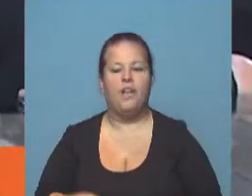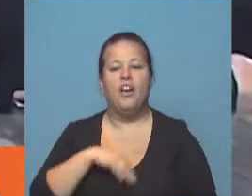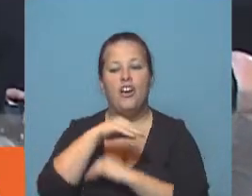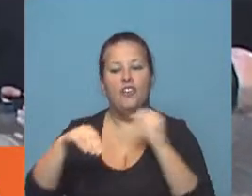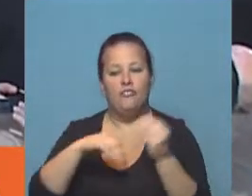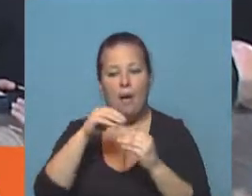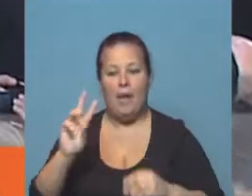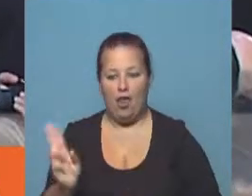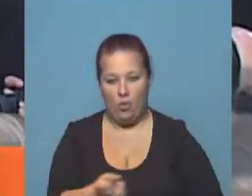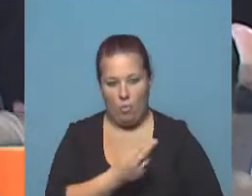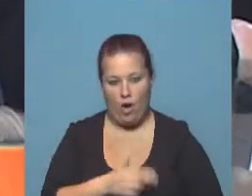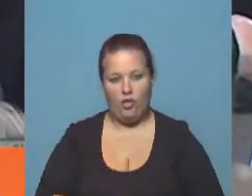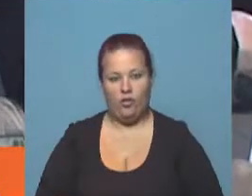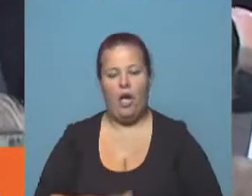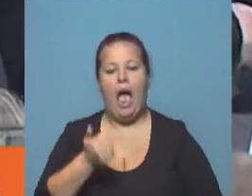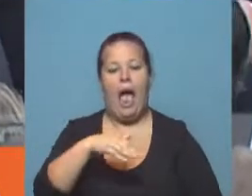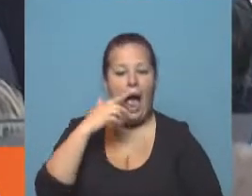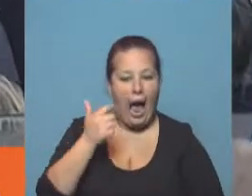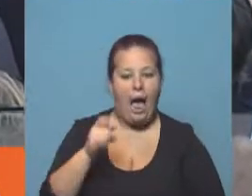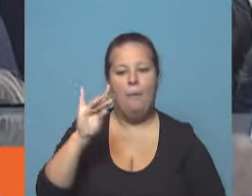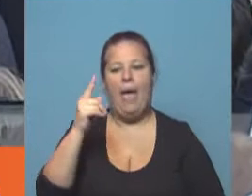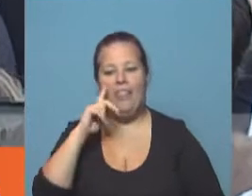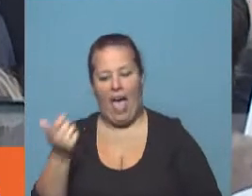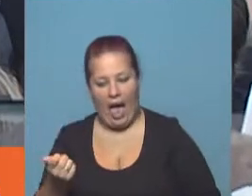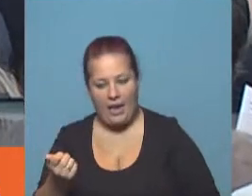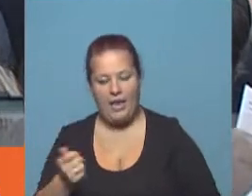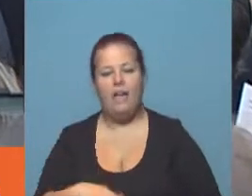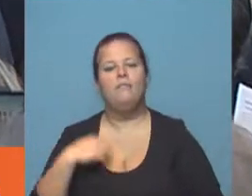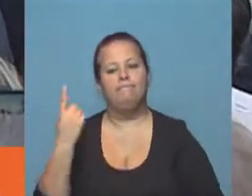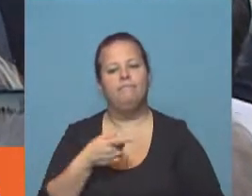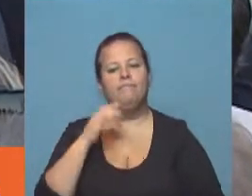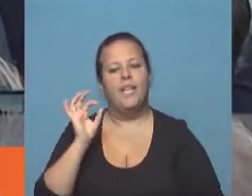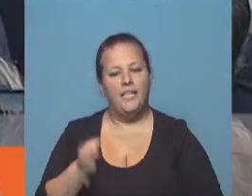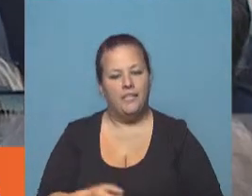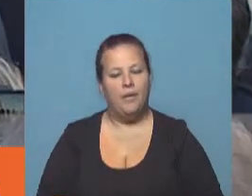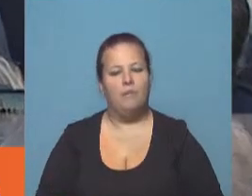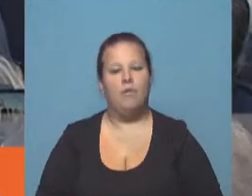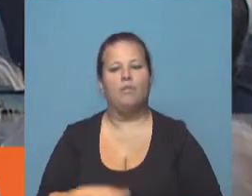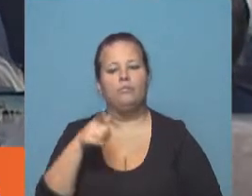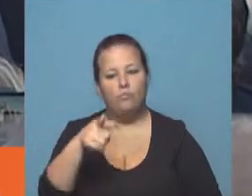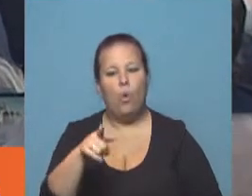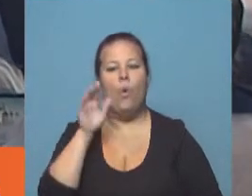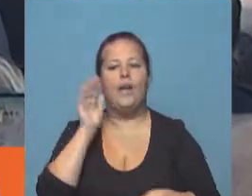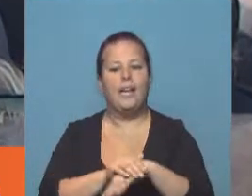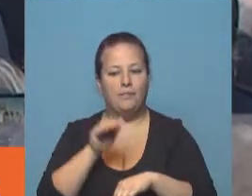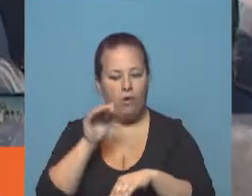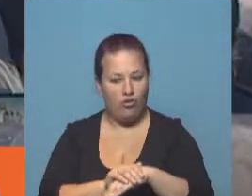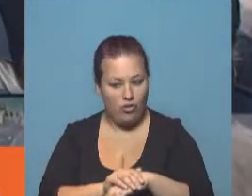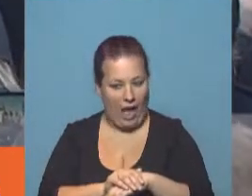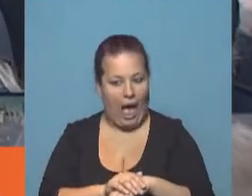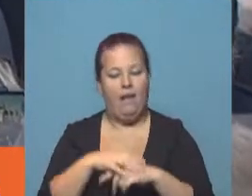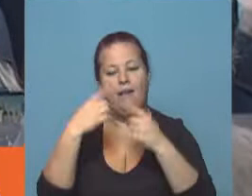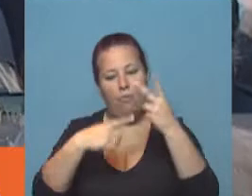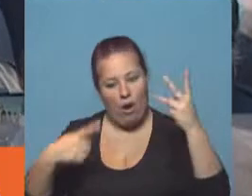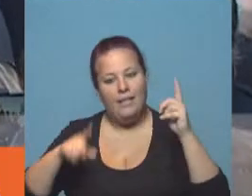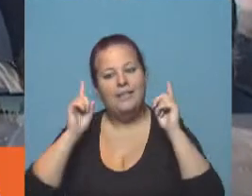Familiares de las víctimas, Amia y Daya, sabemos que usted tiene la responsabilidad, entre otras